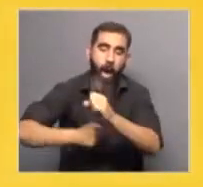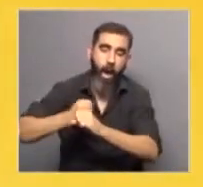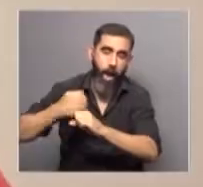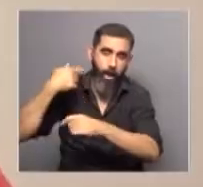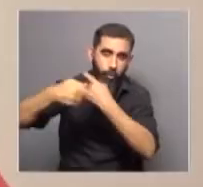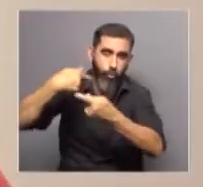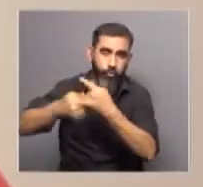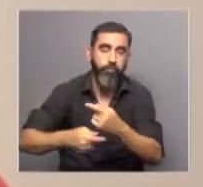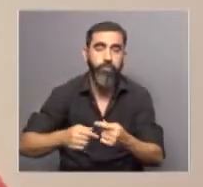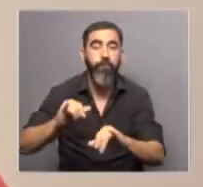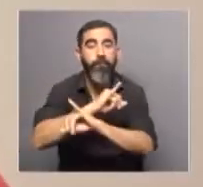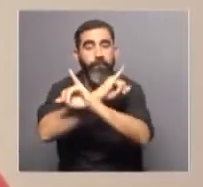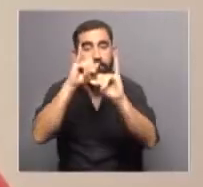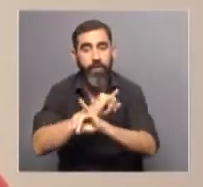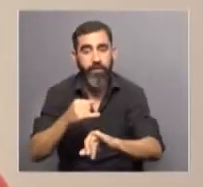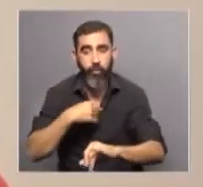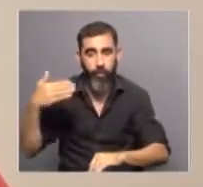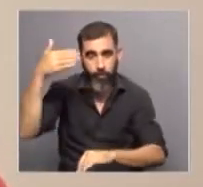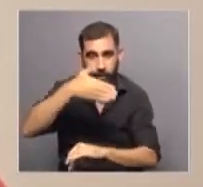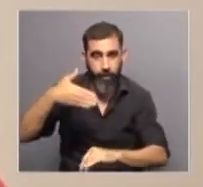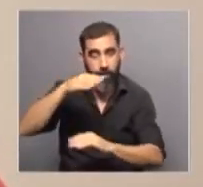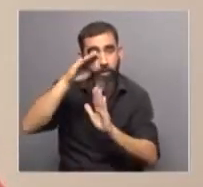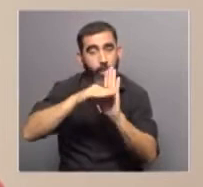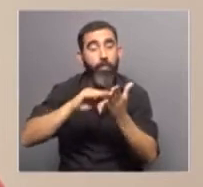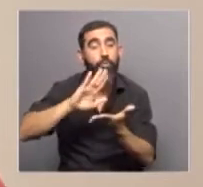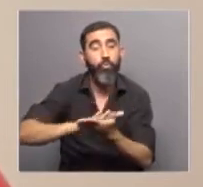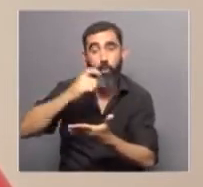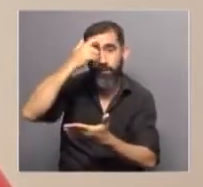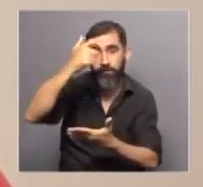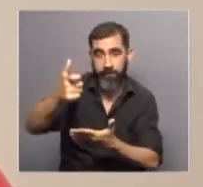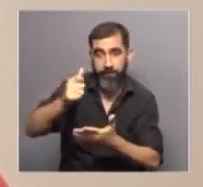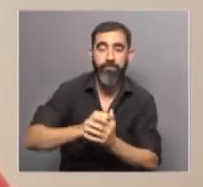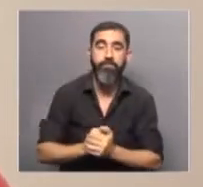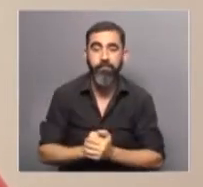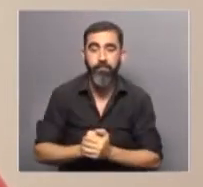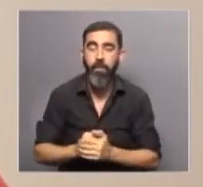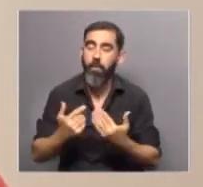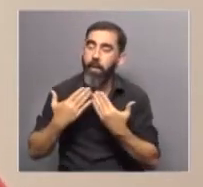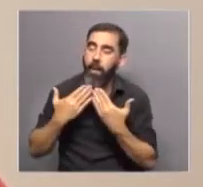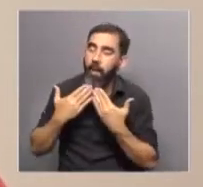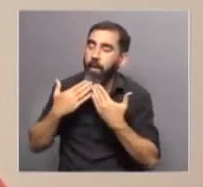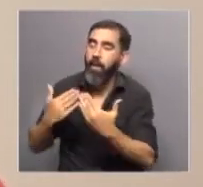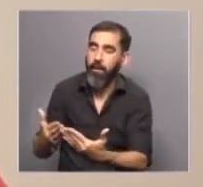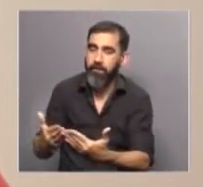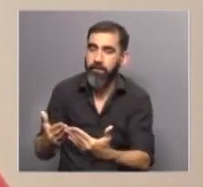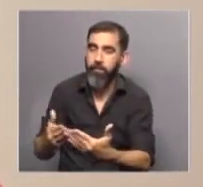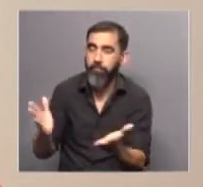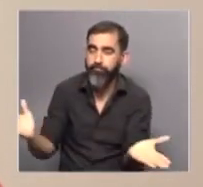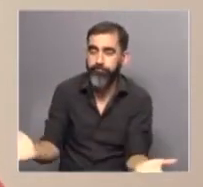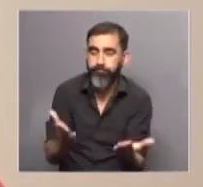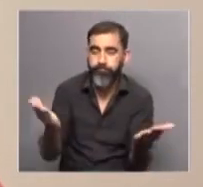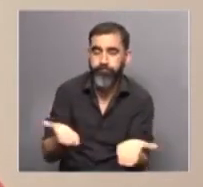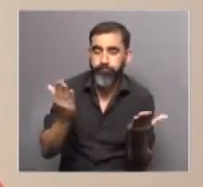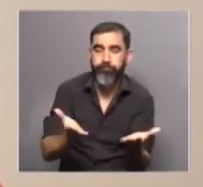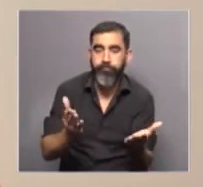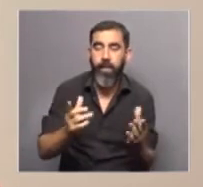más. Feliz de haber participado de un programa de Sobre Ciencia y más que agradecida por incentivarnos a